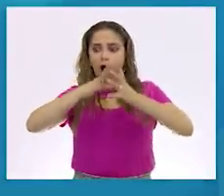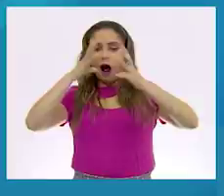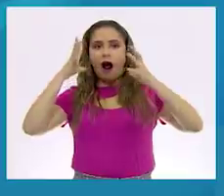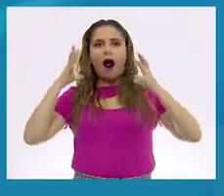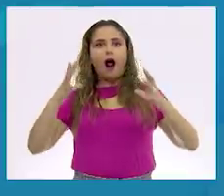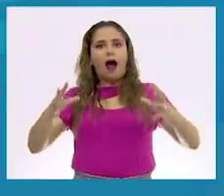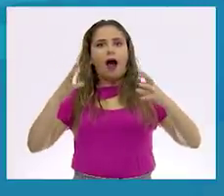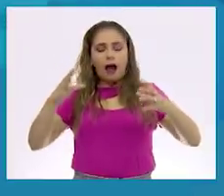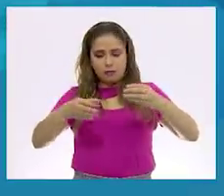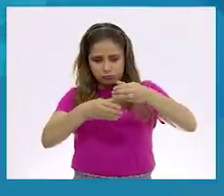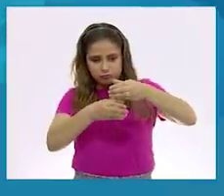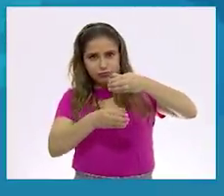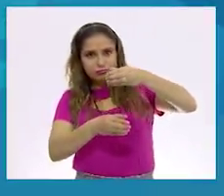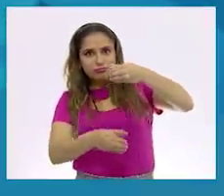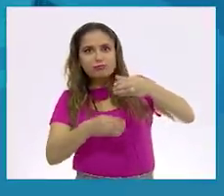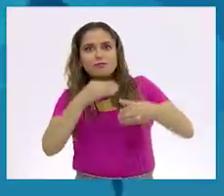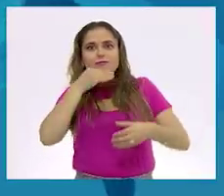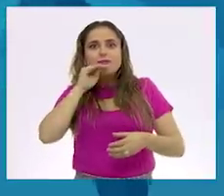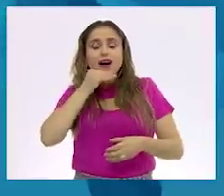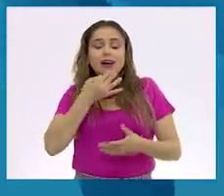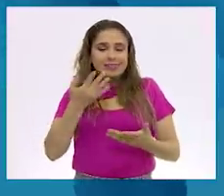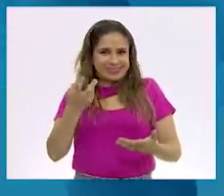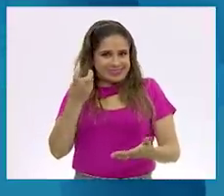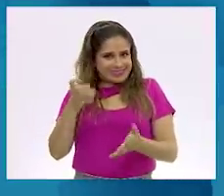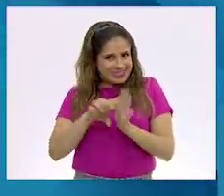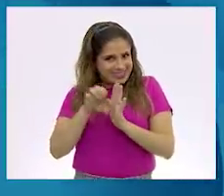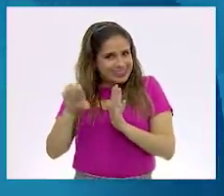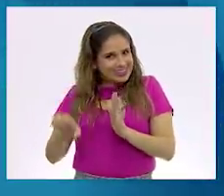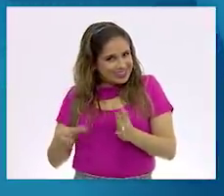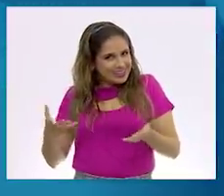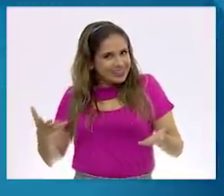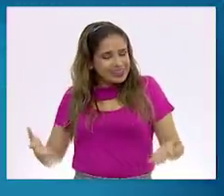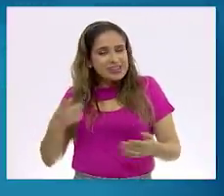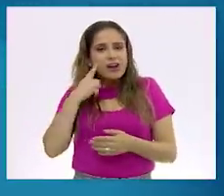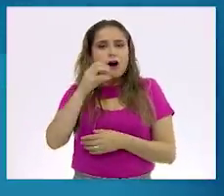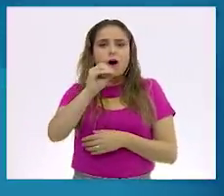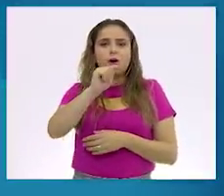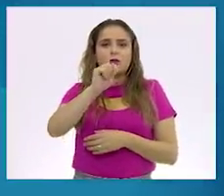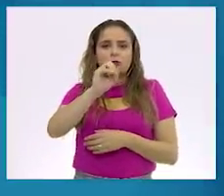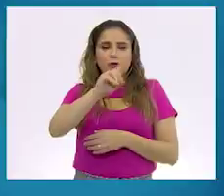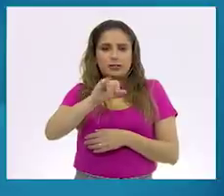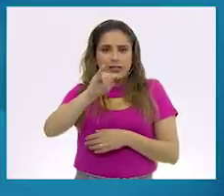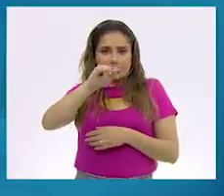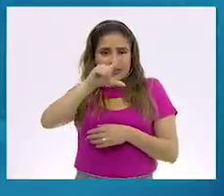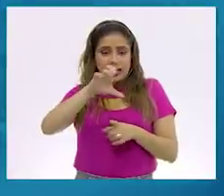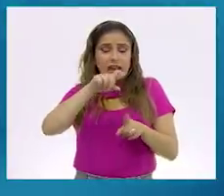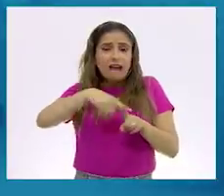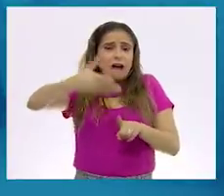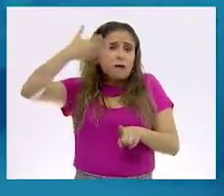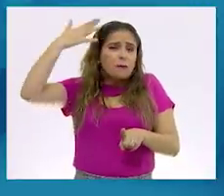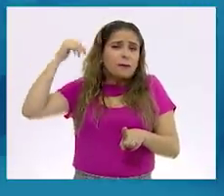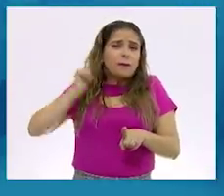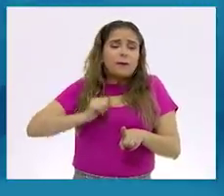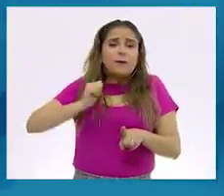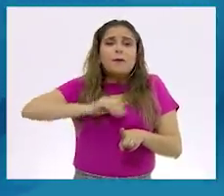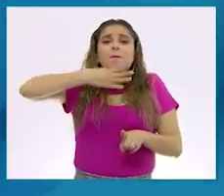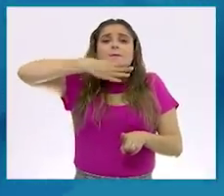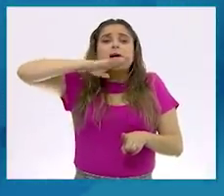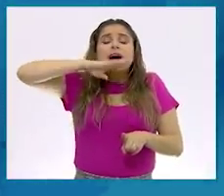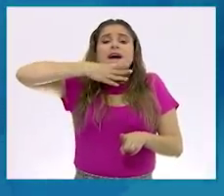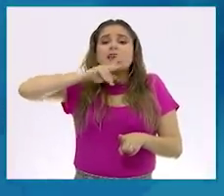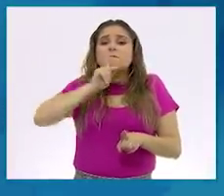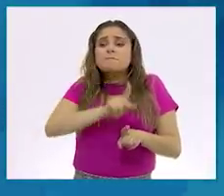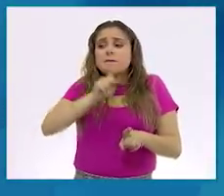es un caso muy interesante. Se considera que los teocintles son los ancestros silvestres del maíz,